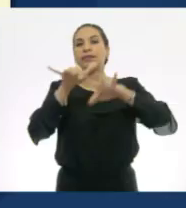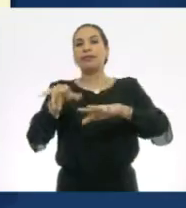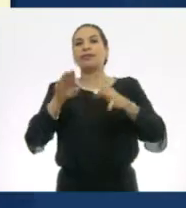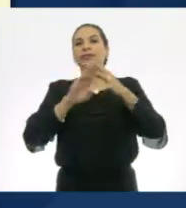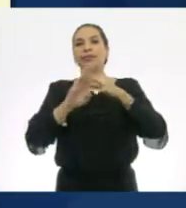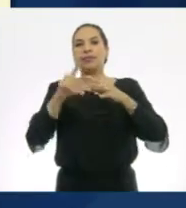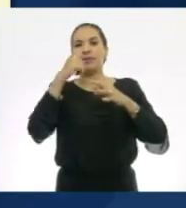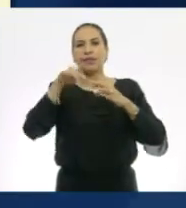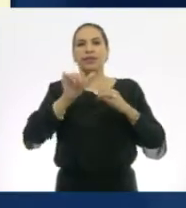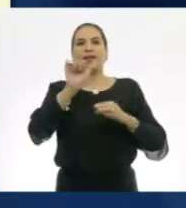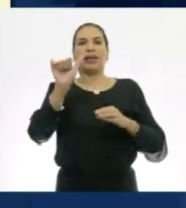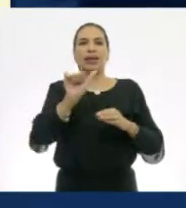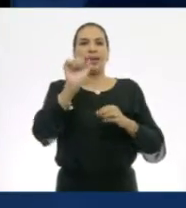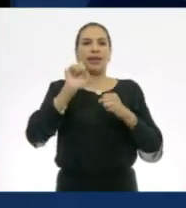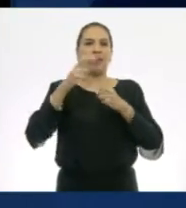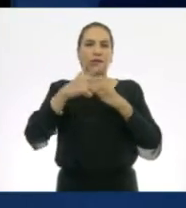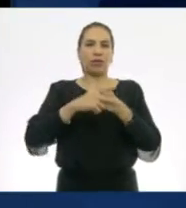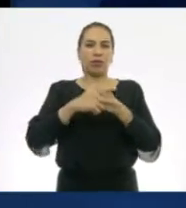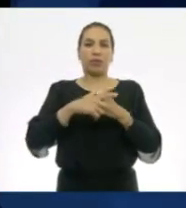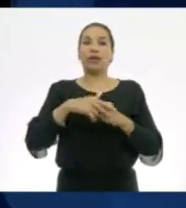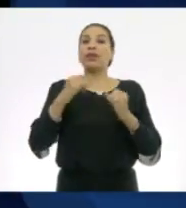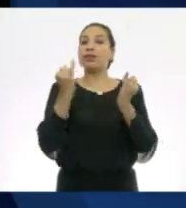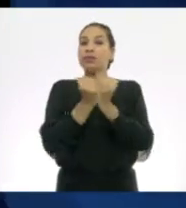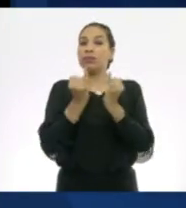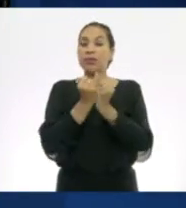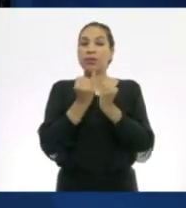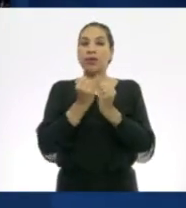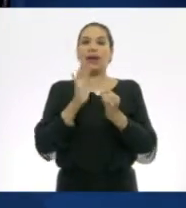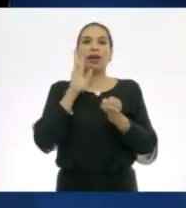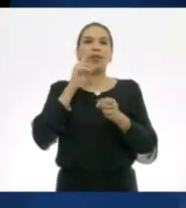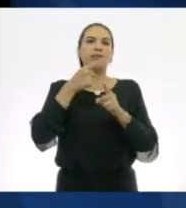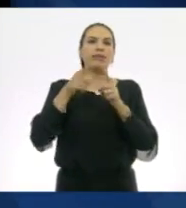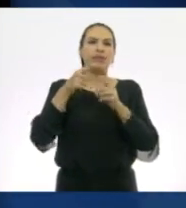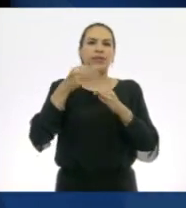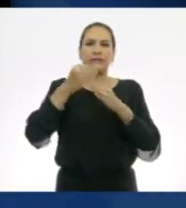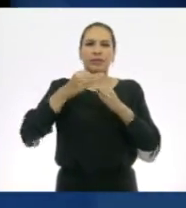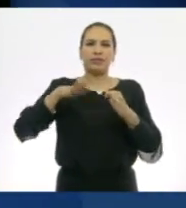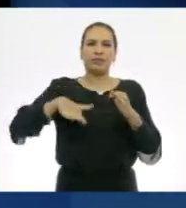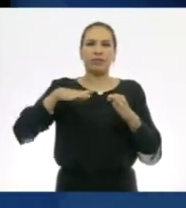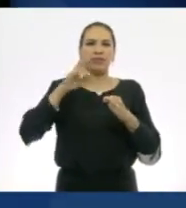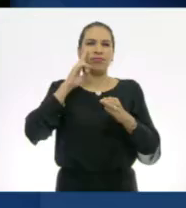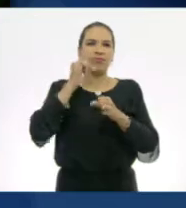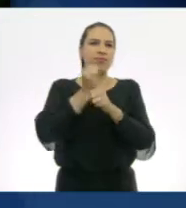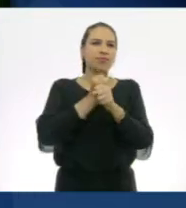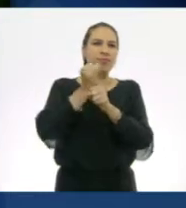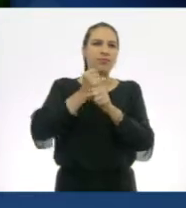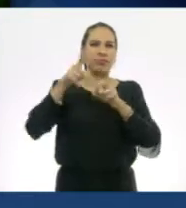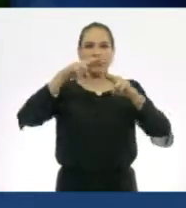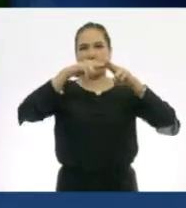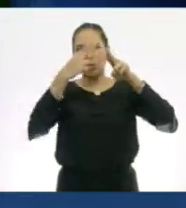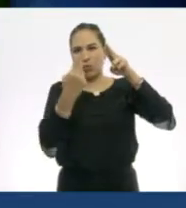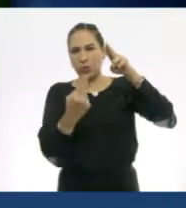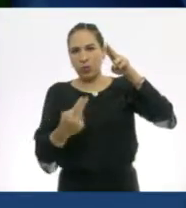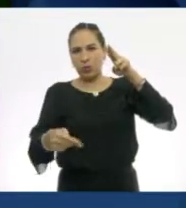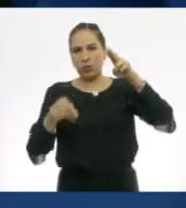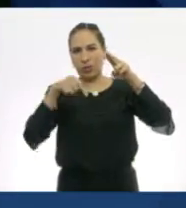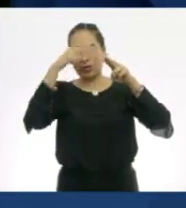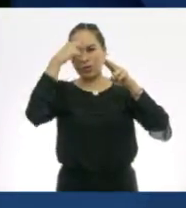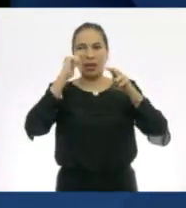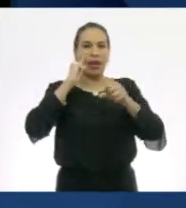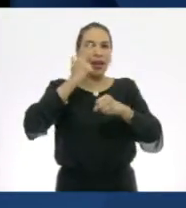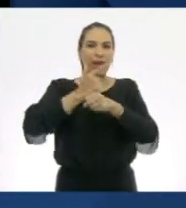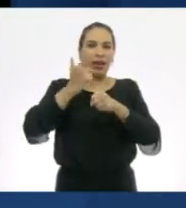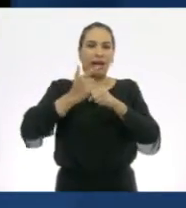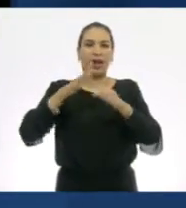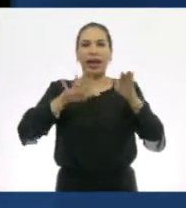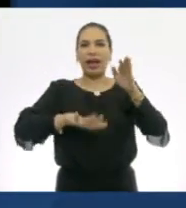Asia y a Europa, e incluso exploraciones recientes de espeleobusos mexicanos los han hallado